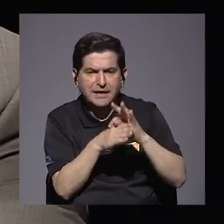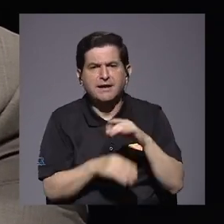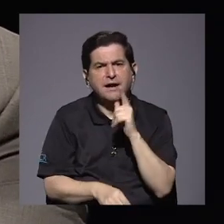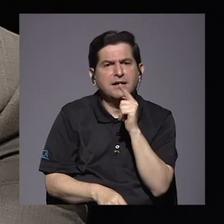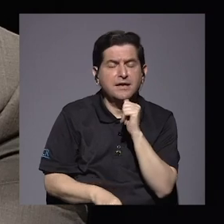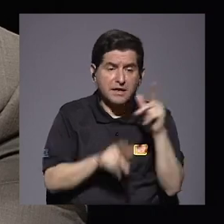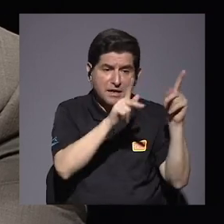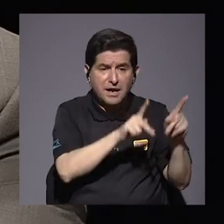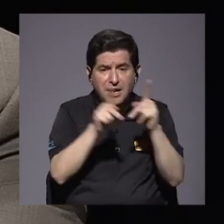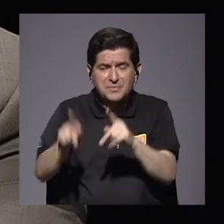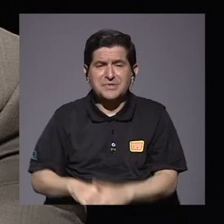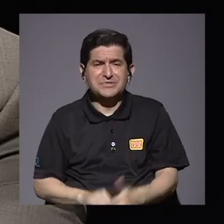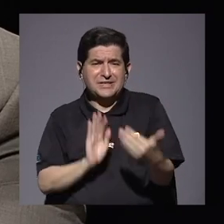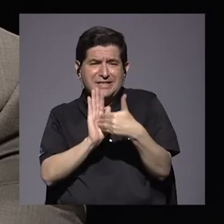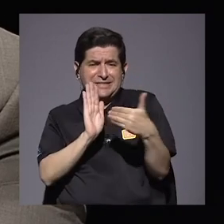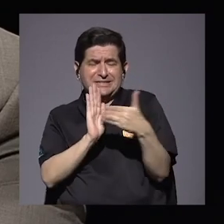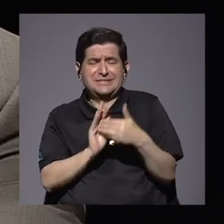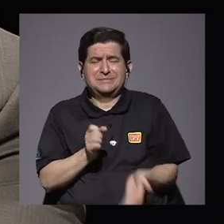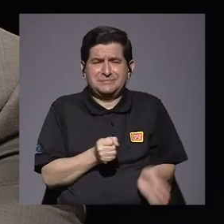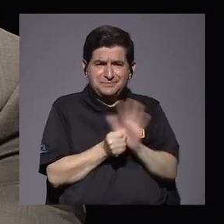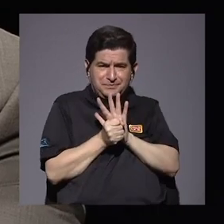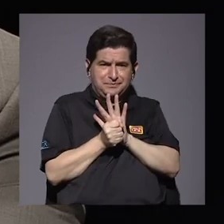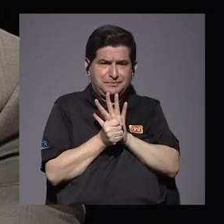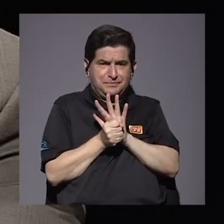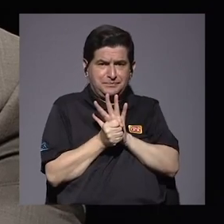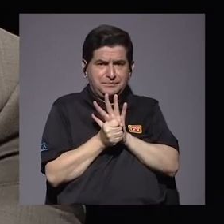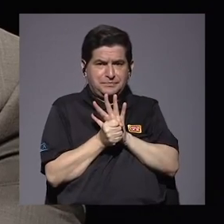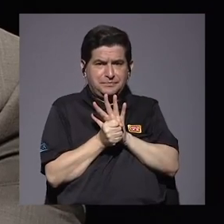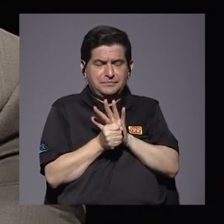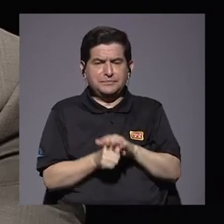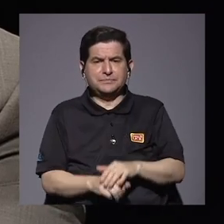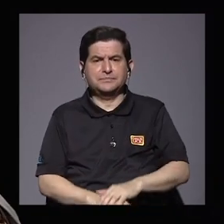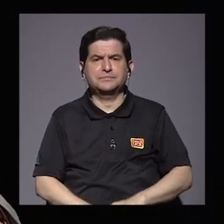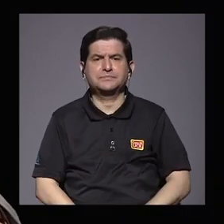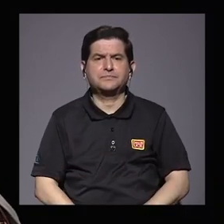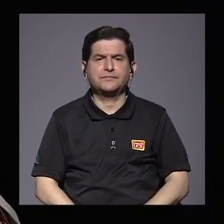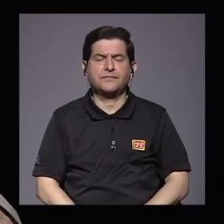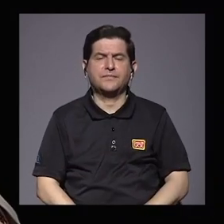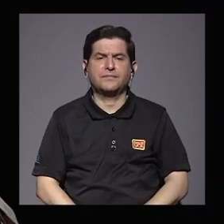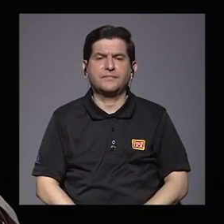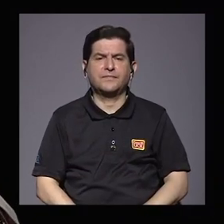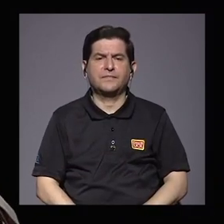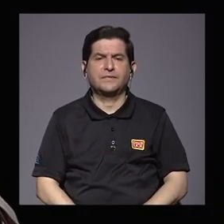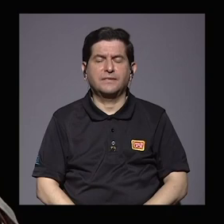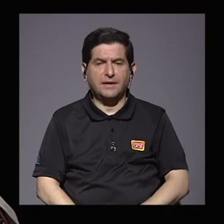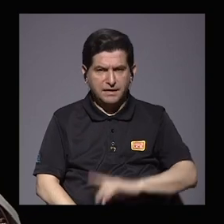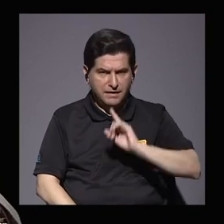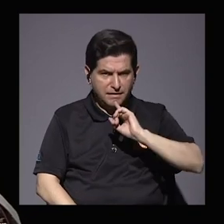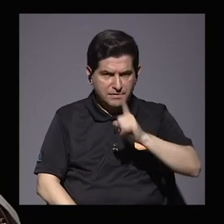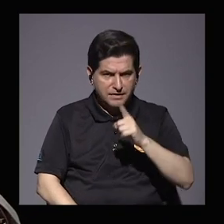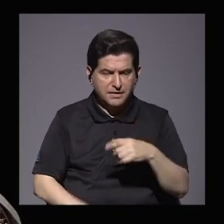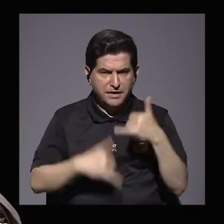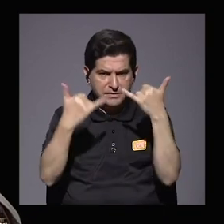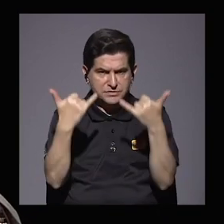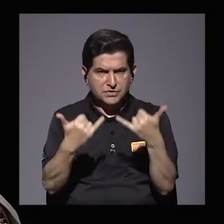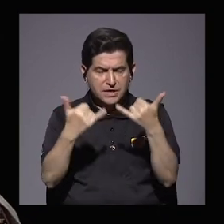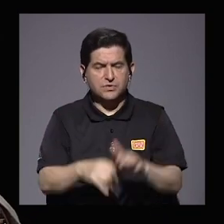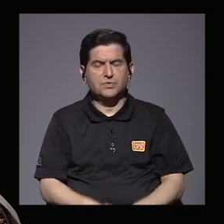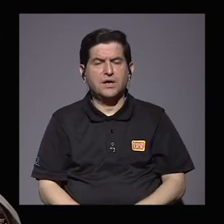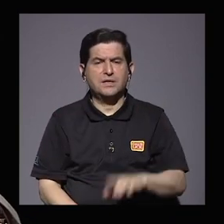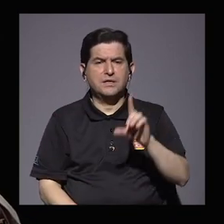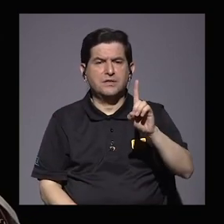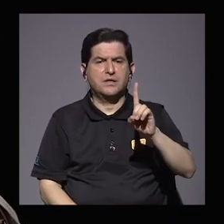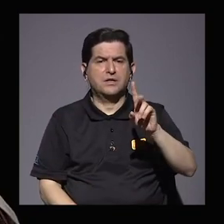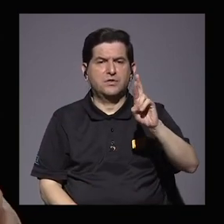las personas que sufran el COVID-19. Y merezca las declaraciones en estos días del